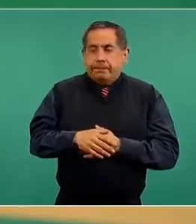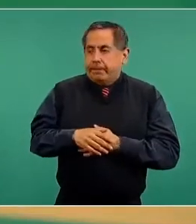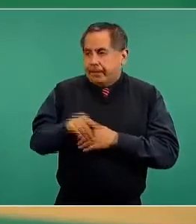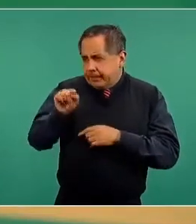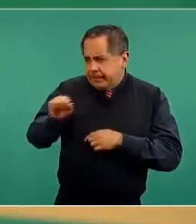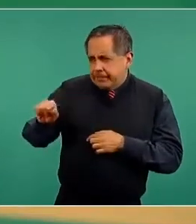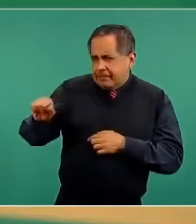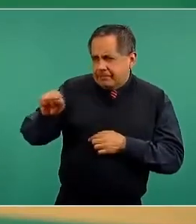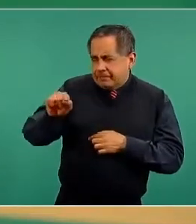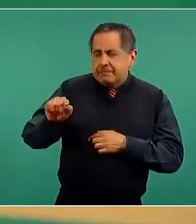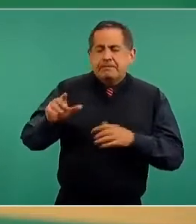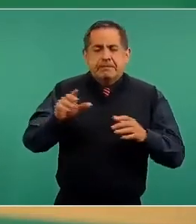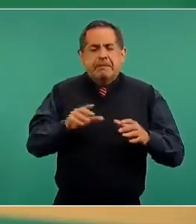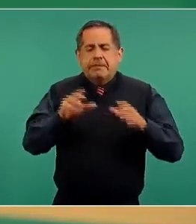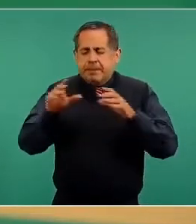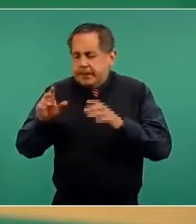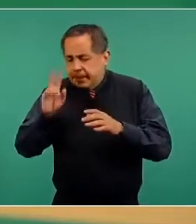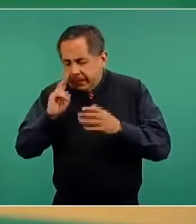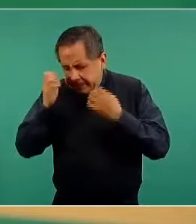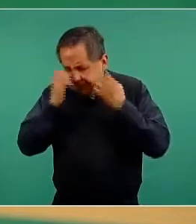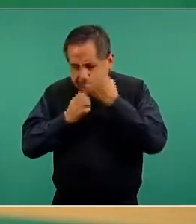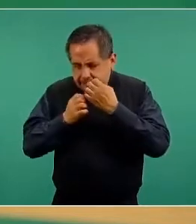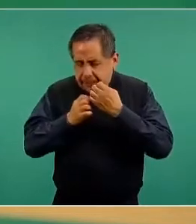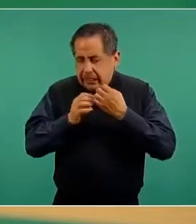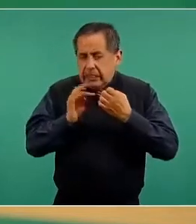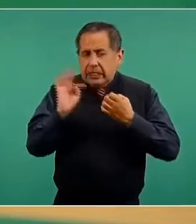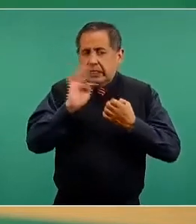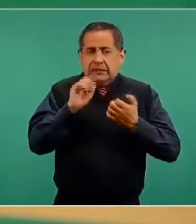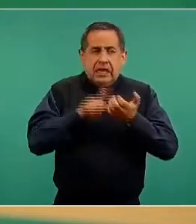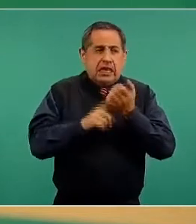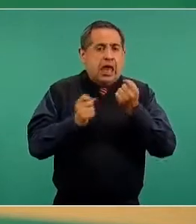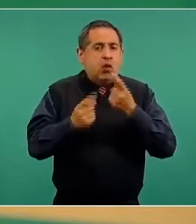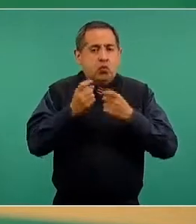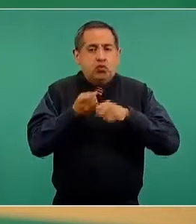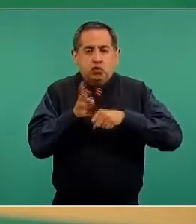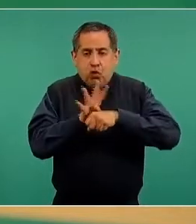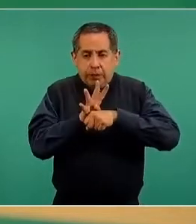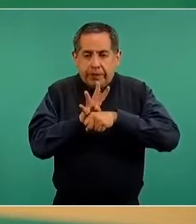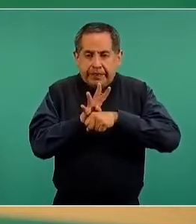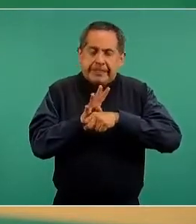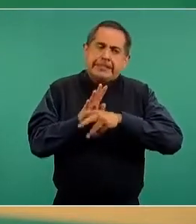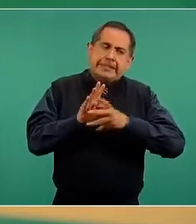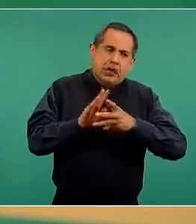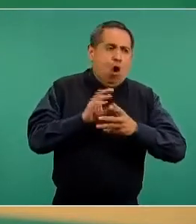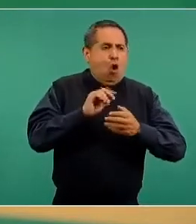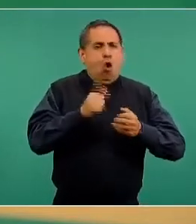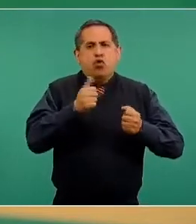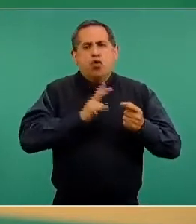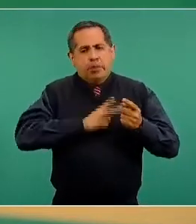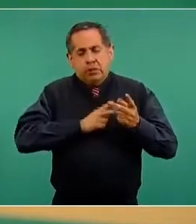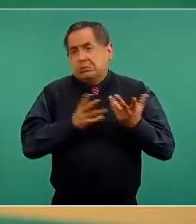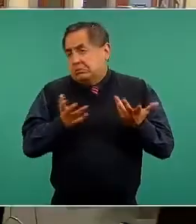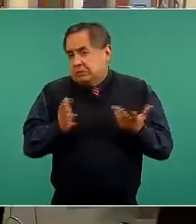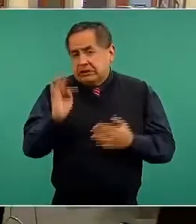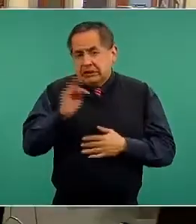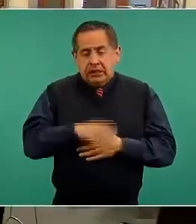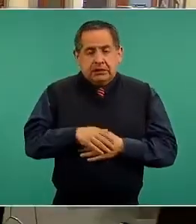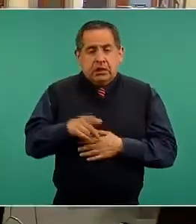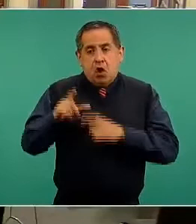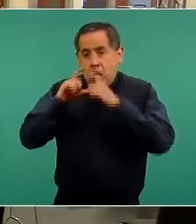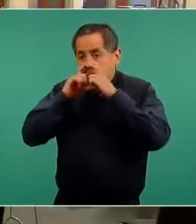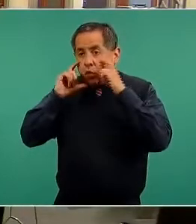distintos virus del panel pudieran ser COVID, claro, y podrían ser cualquiera de los otros virus. Podrían ser también influencias